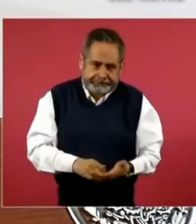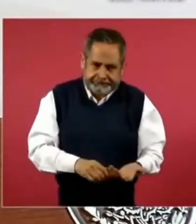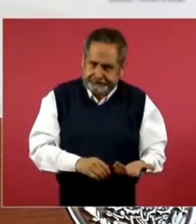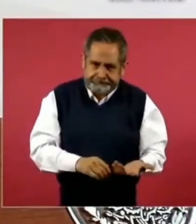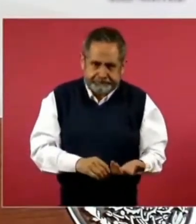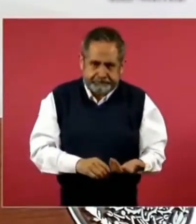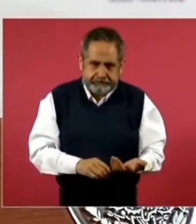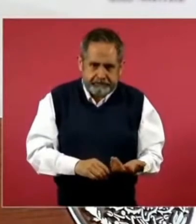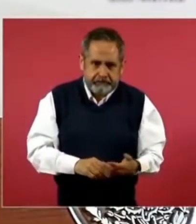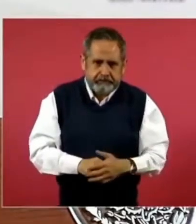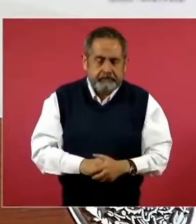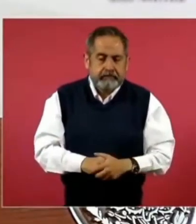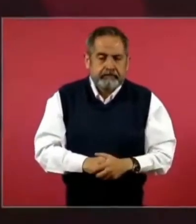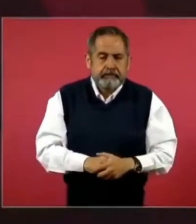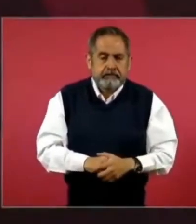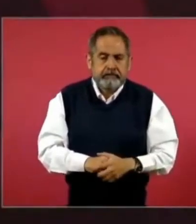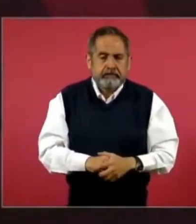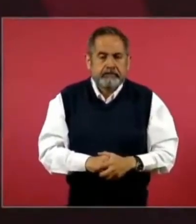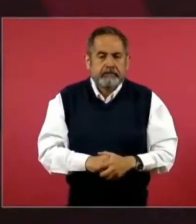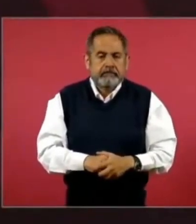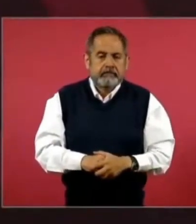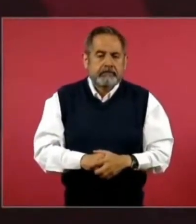ya sea